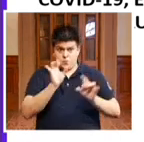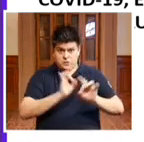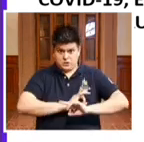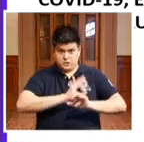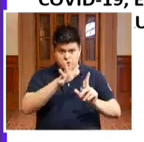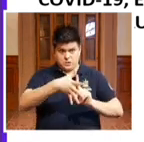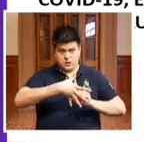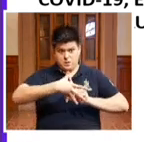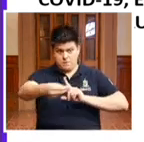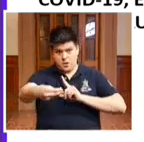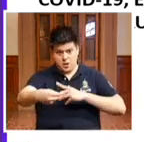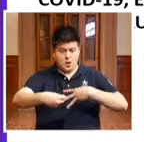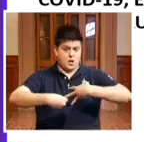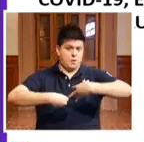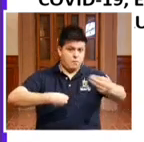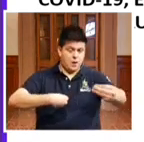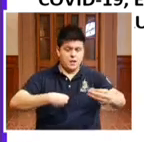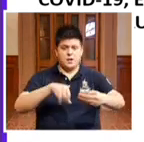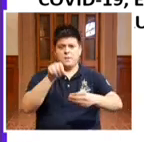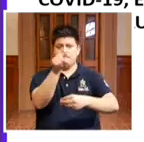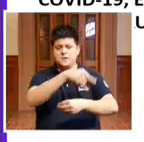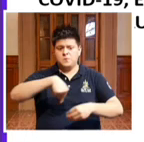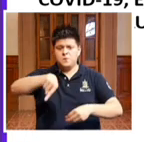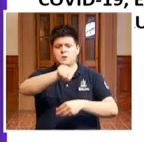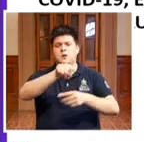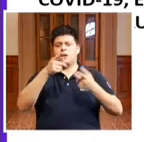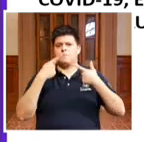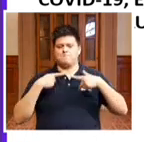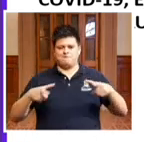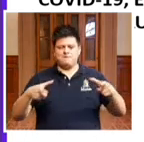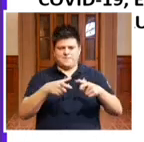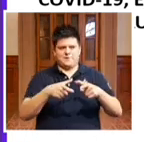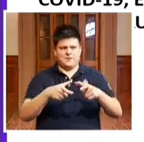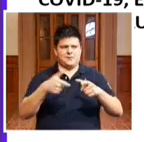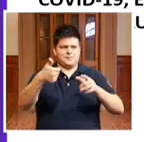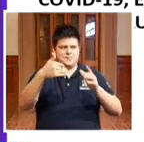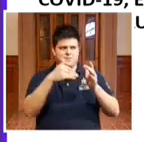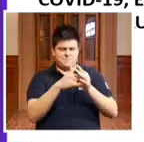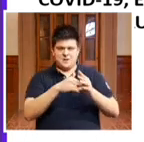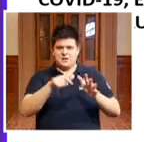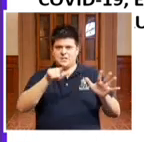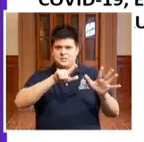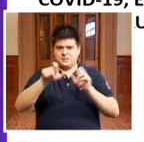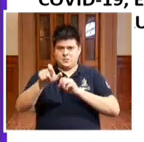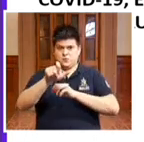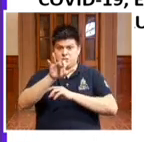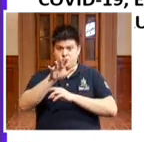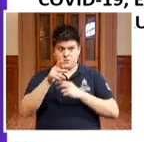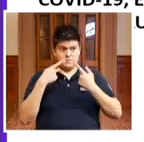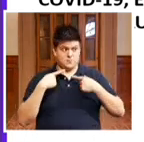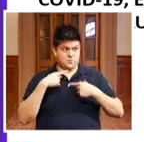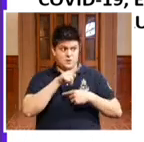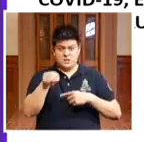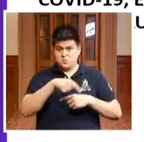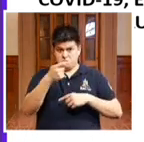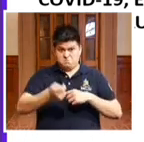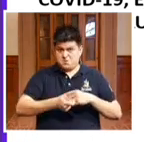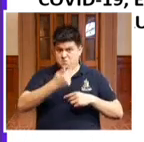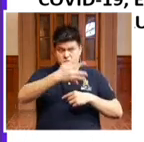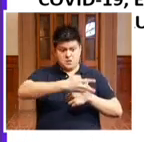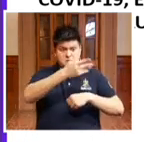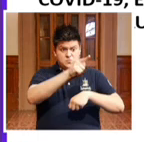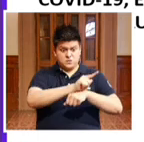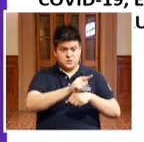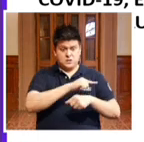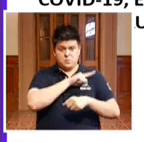transmitir la enfermedad. Y entonces es justo estas personas que están en los primeros 14 días, son las personas que